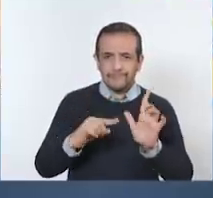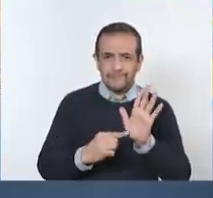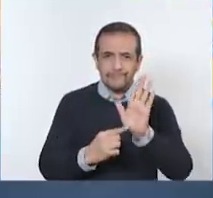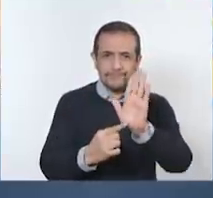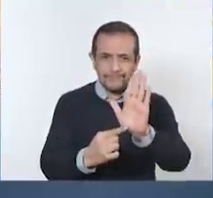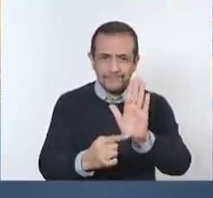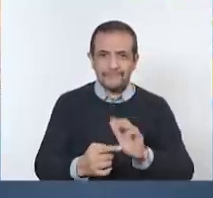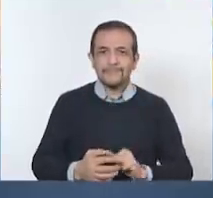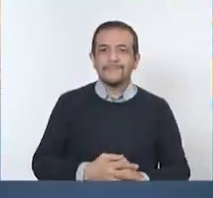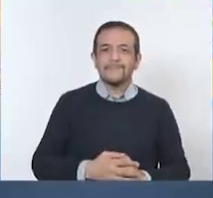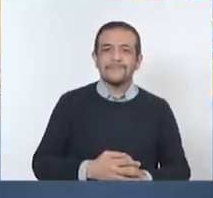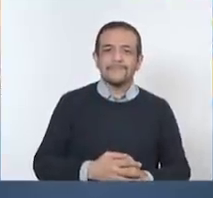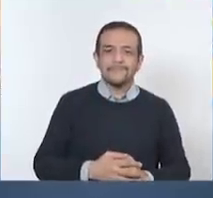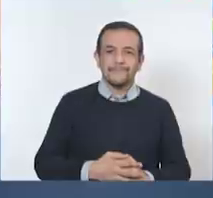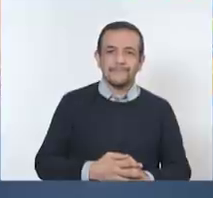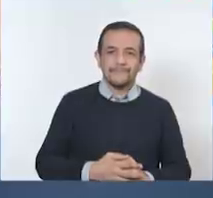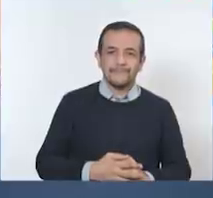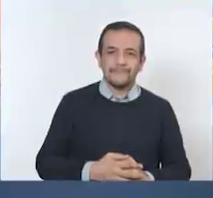siguiente.